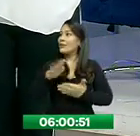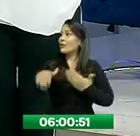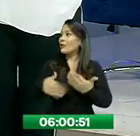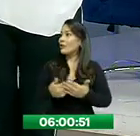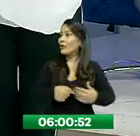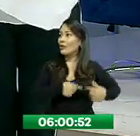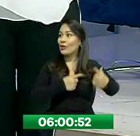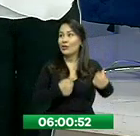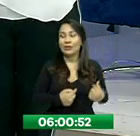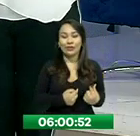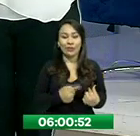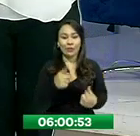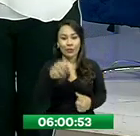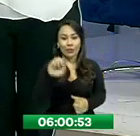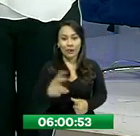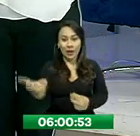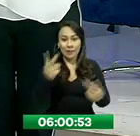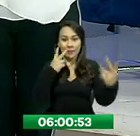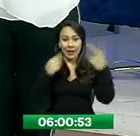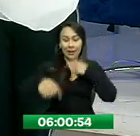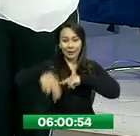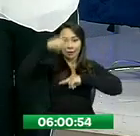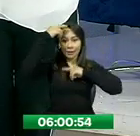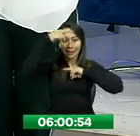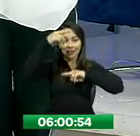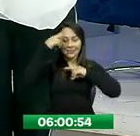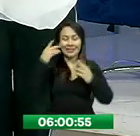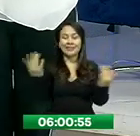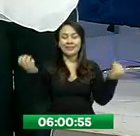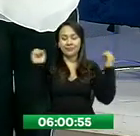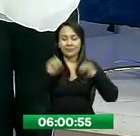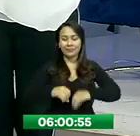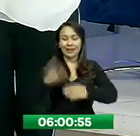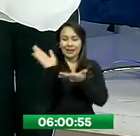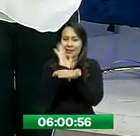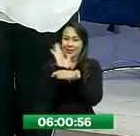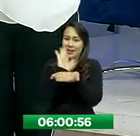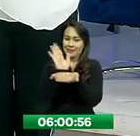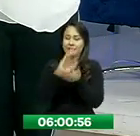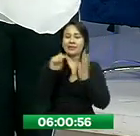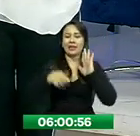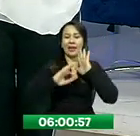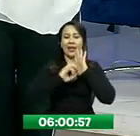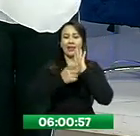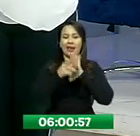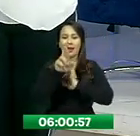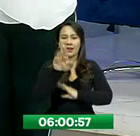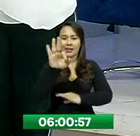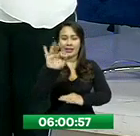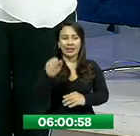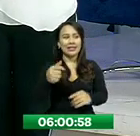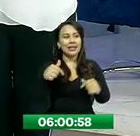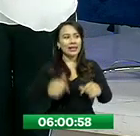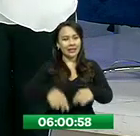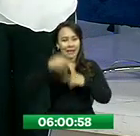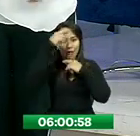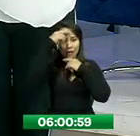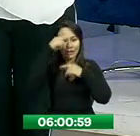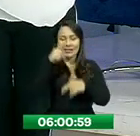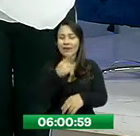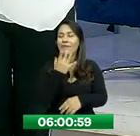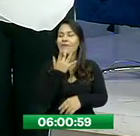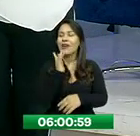de sus hogares a través de la pantalla mágica de la televisión y, por supuesto, de la señal de RTS en este su programa